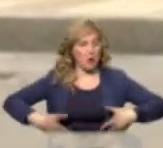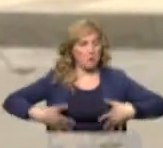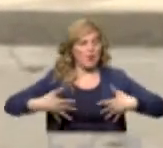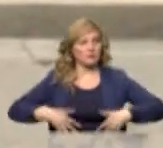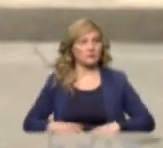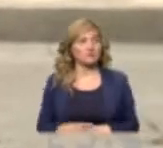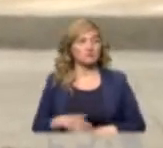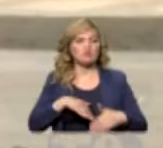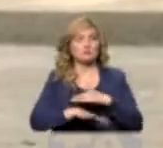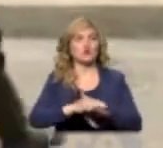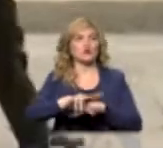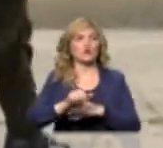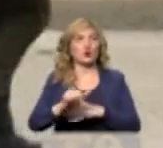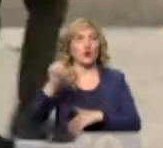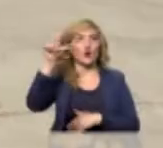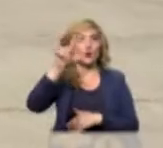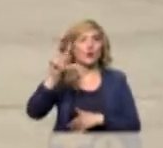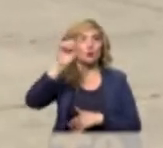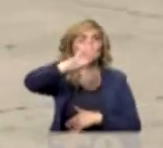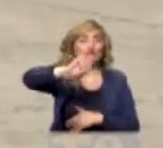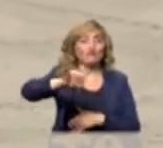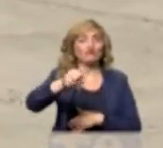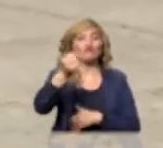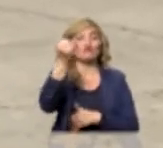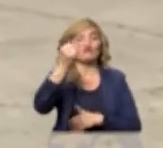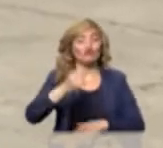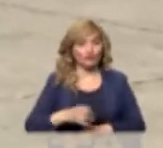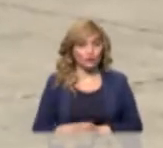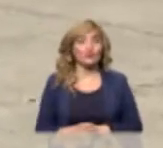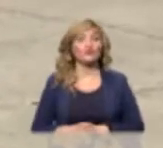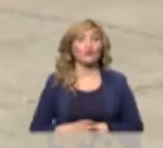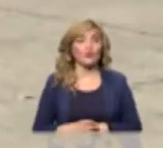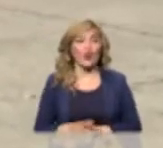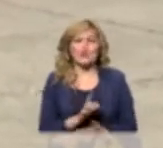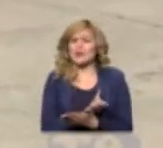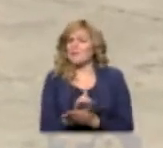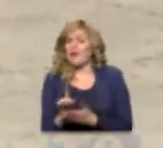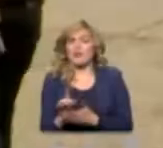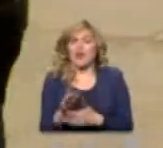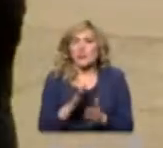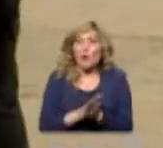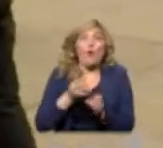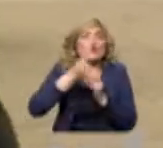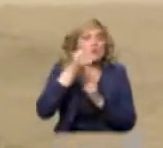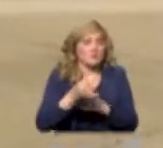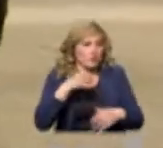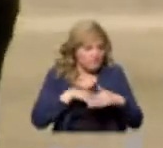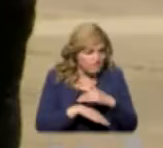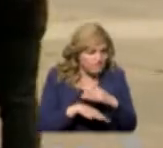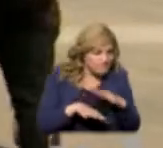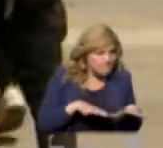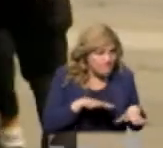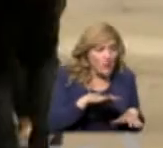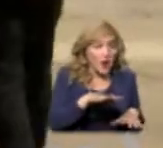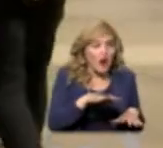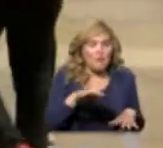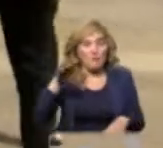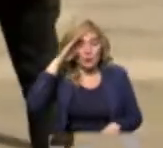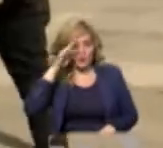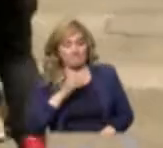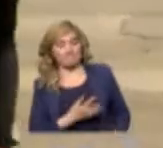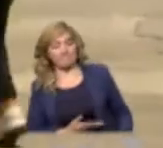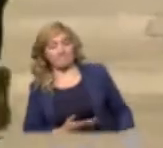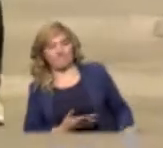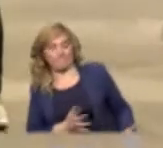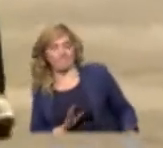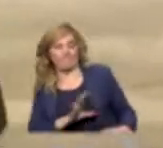fueron perpetrados el lunes y el jueves, y cuando pensaron cerrar la semana con broche de oro, fueron capturados por la Policía Nacional